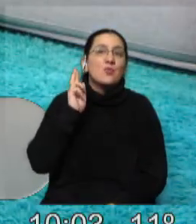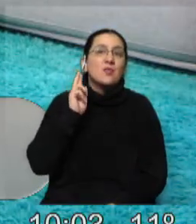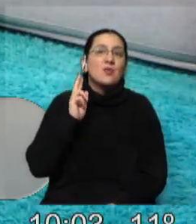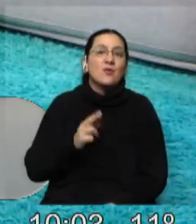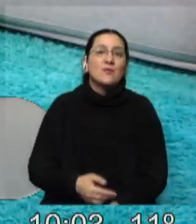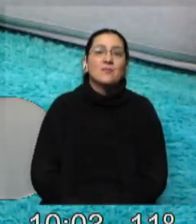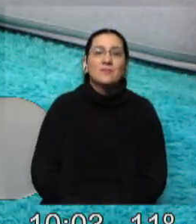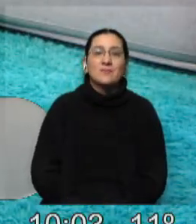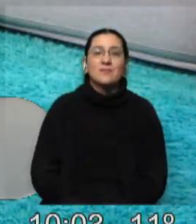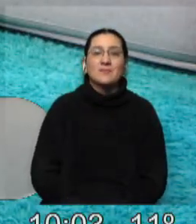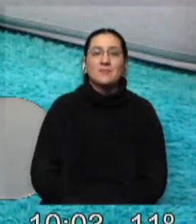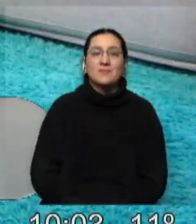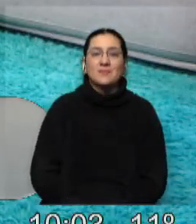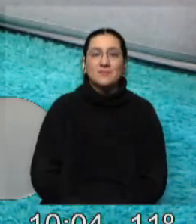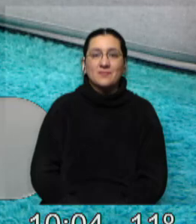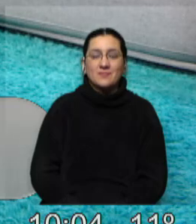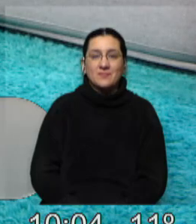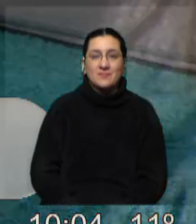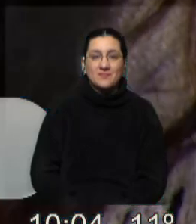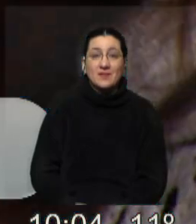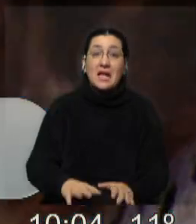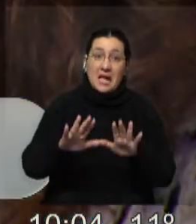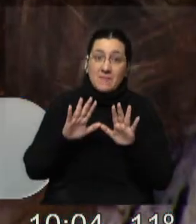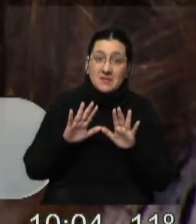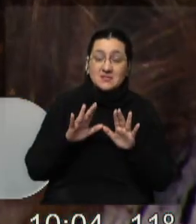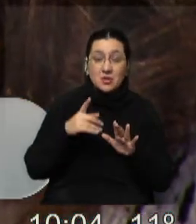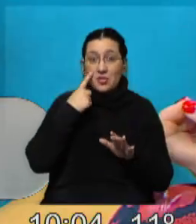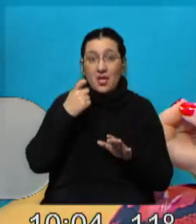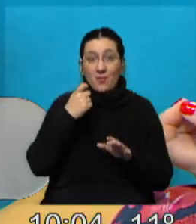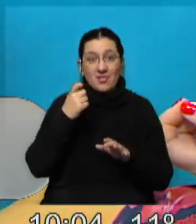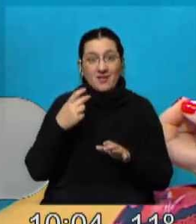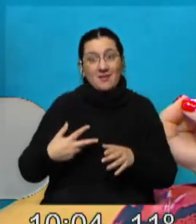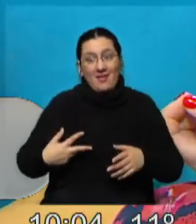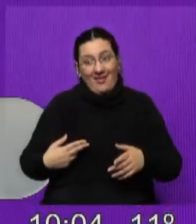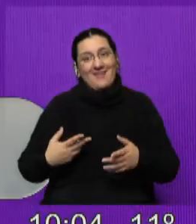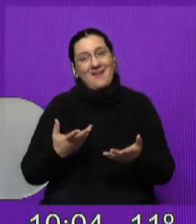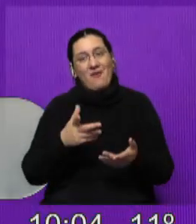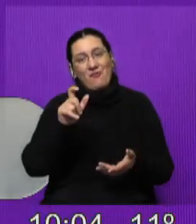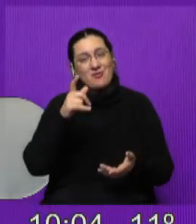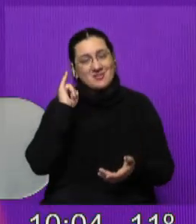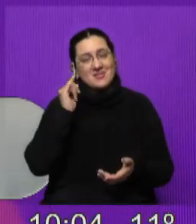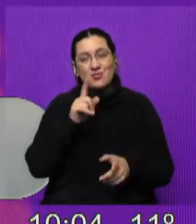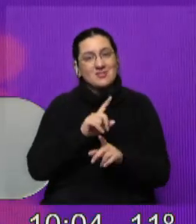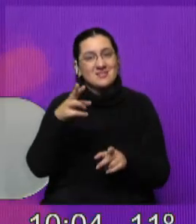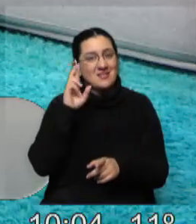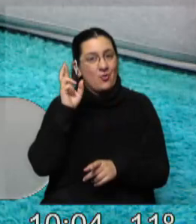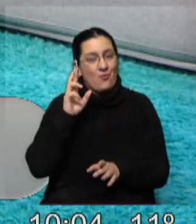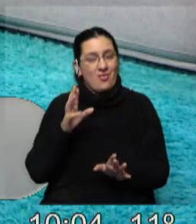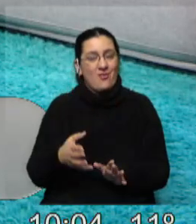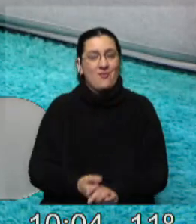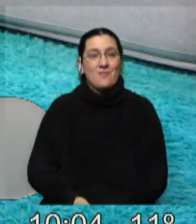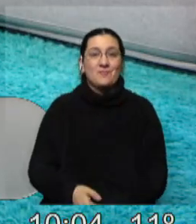tapados, no te olvides. No, pero te puedo hacer capaz que no te vas a dar cuenta si te ponen eso en el pezón. ¿No? Bueno,